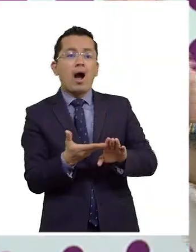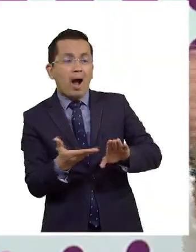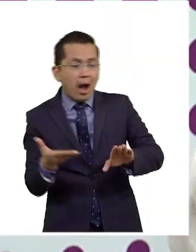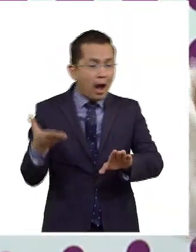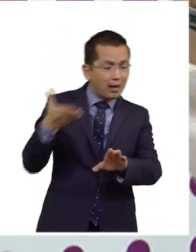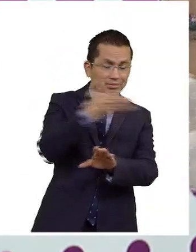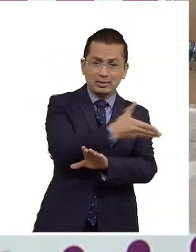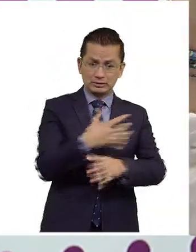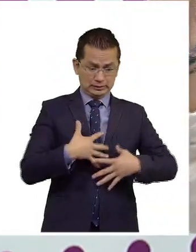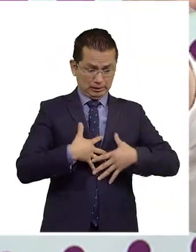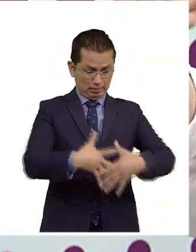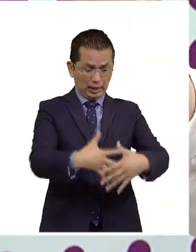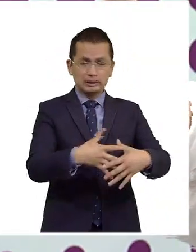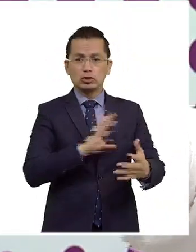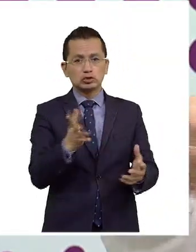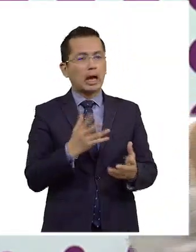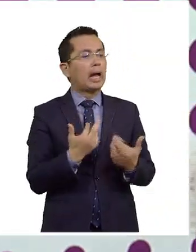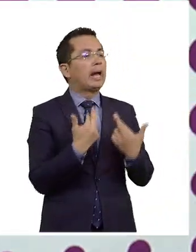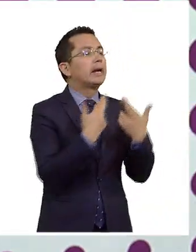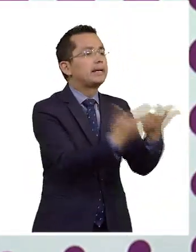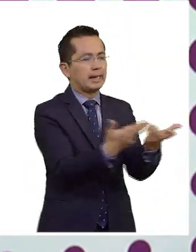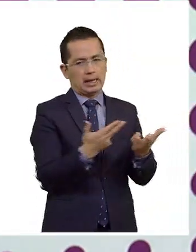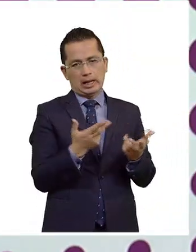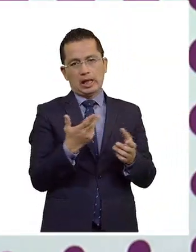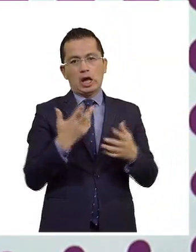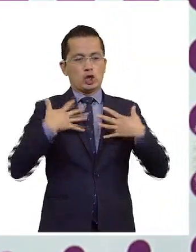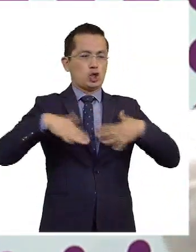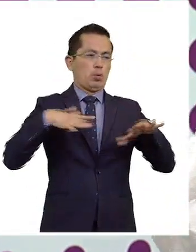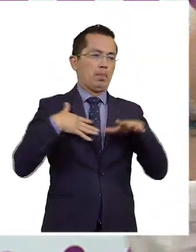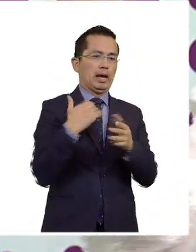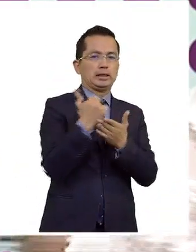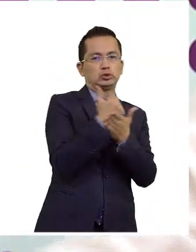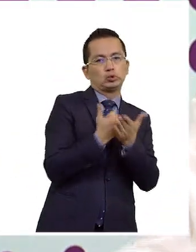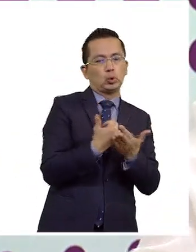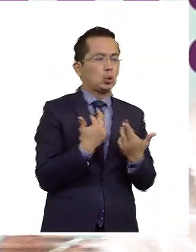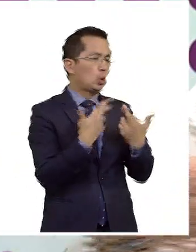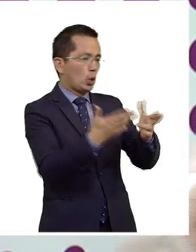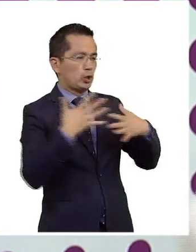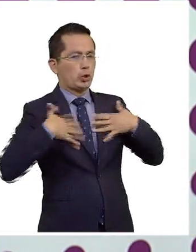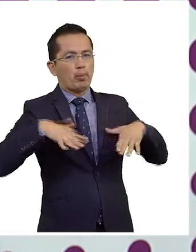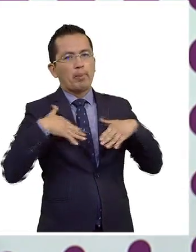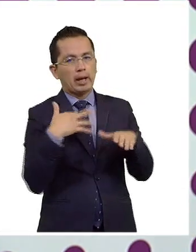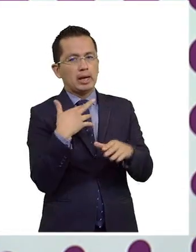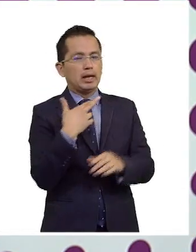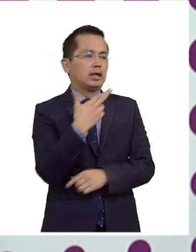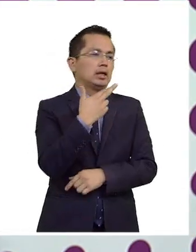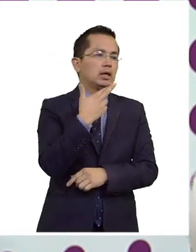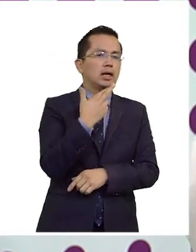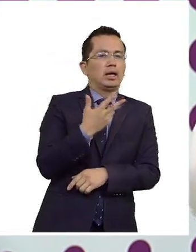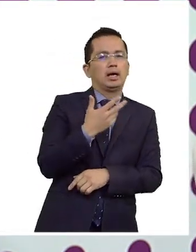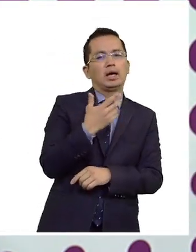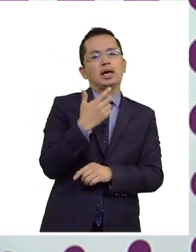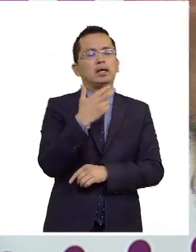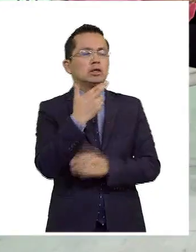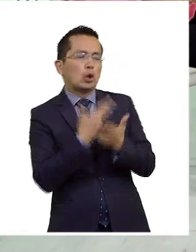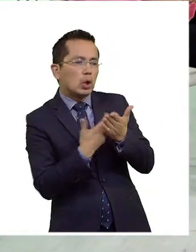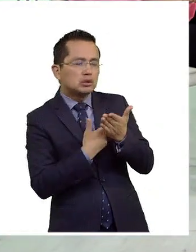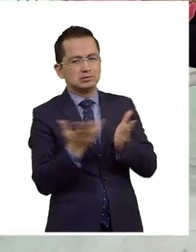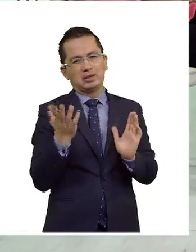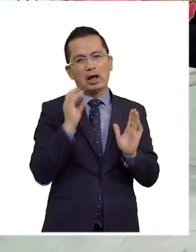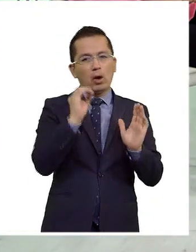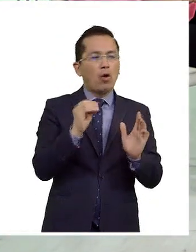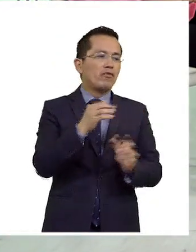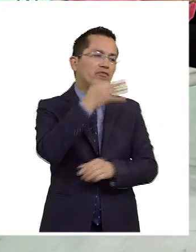el Impuestos. Ya mameluco se impone. azul o el Así mameluco es. rosa y el baby Desde shower. ese momento hay una y imposición ahora cultural.